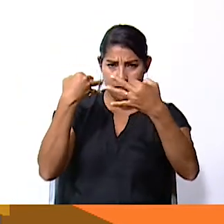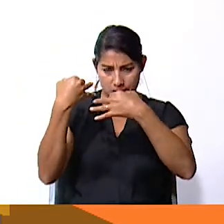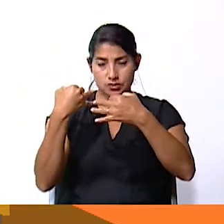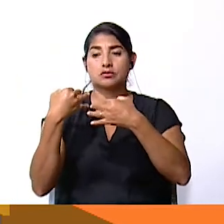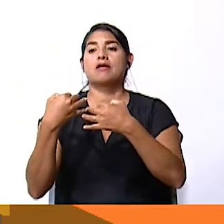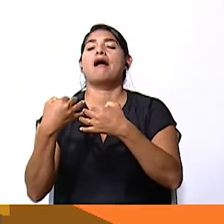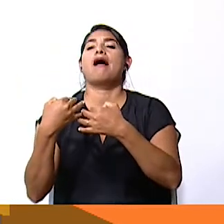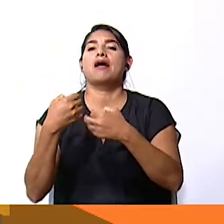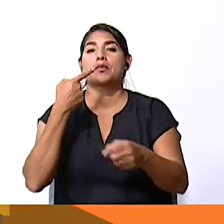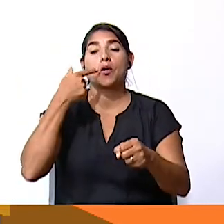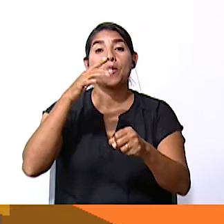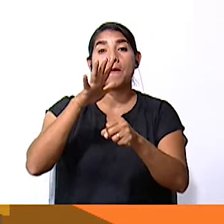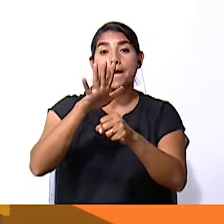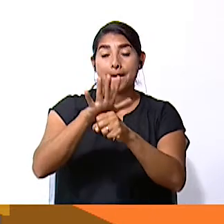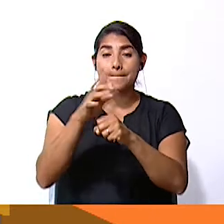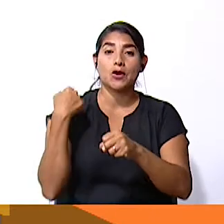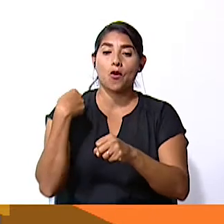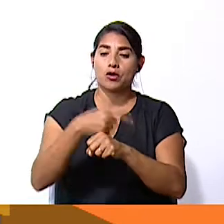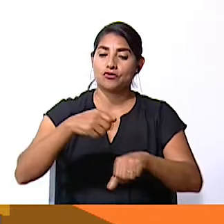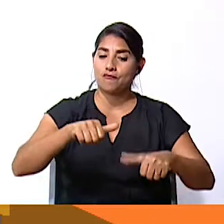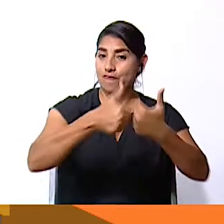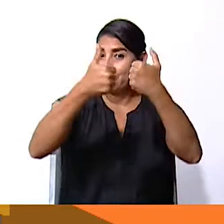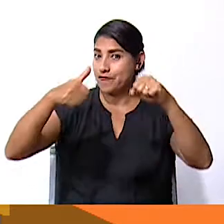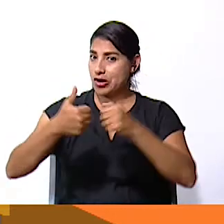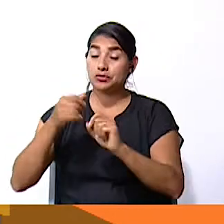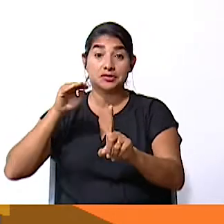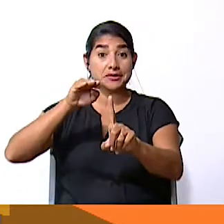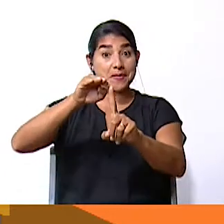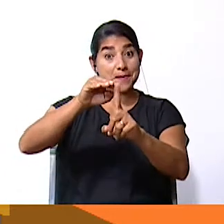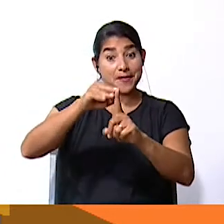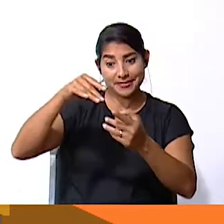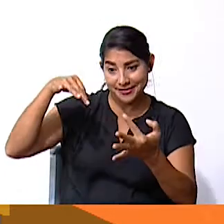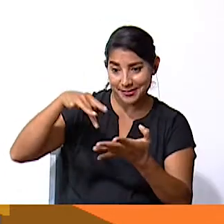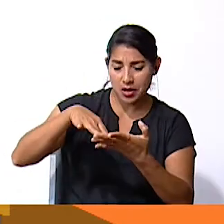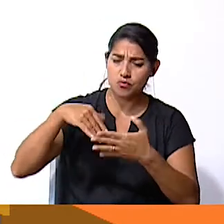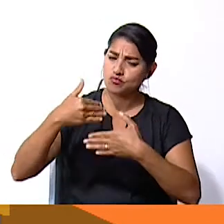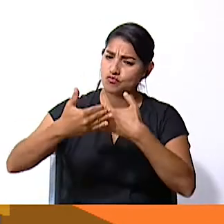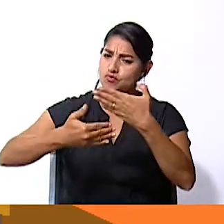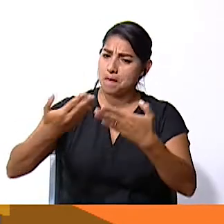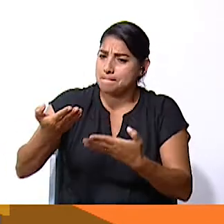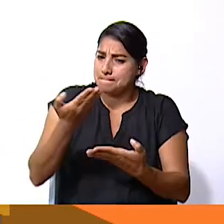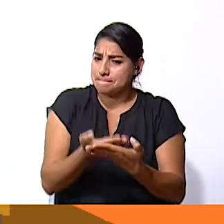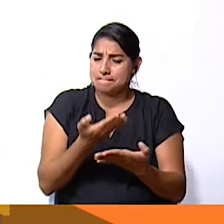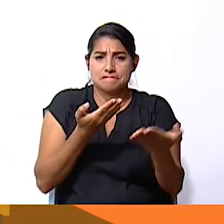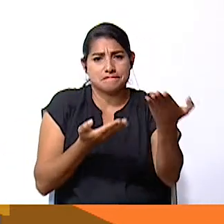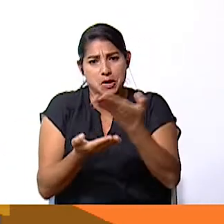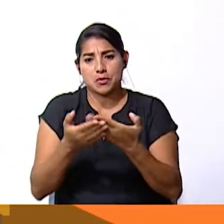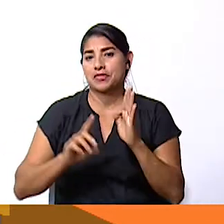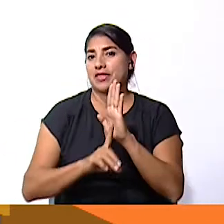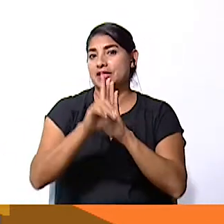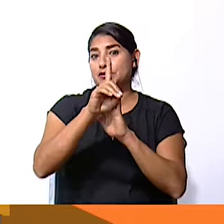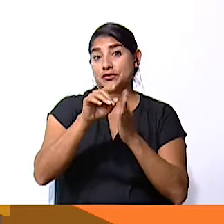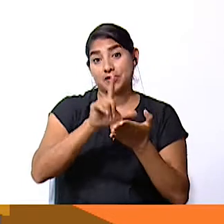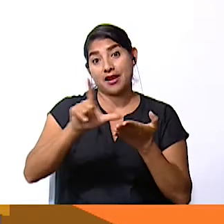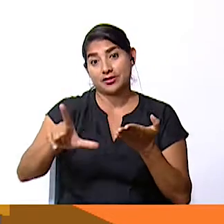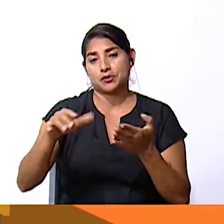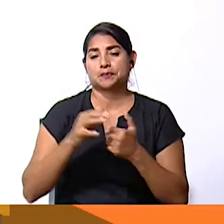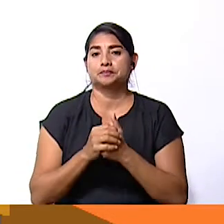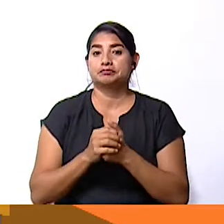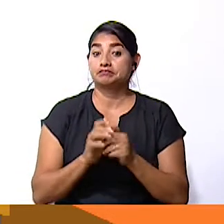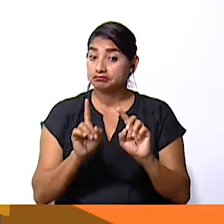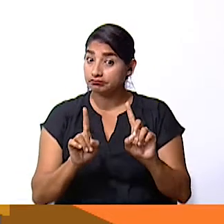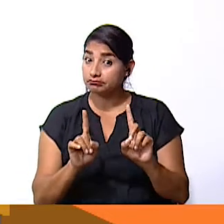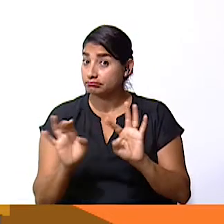para poder cumplir con nuestros retos y metas que se nos van a ir proponiendo durante el desarrollo de la lección.